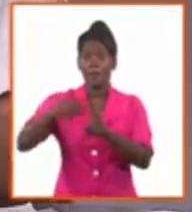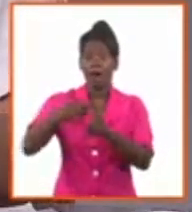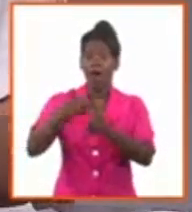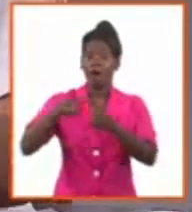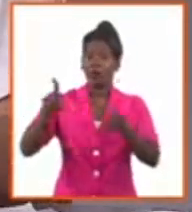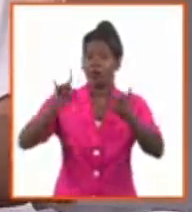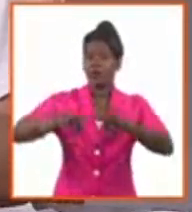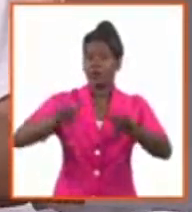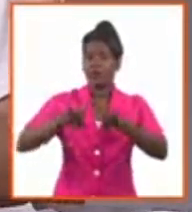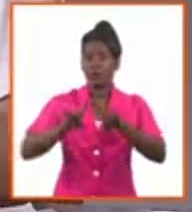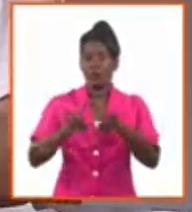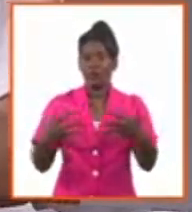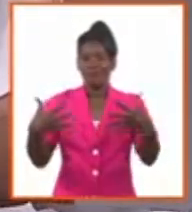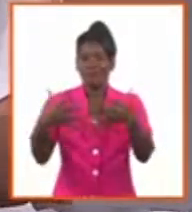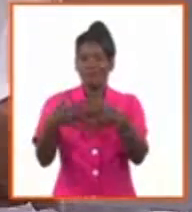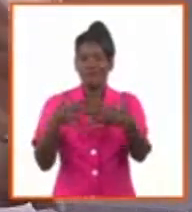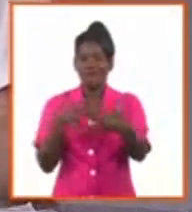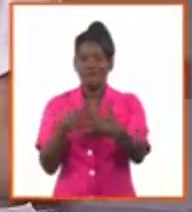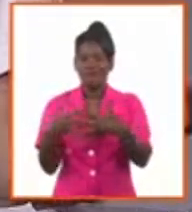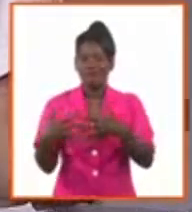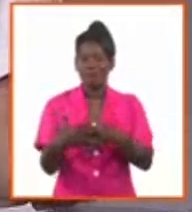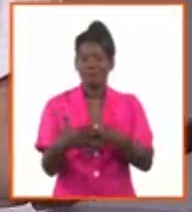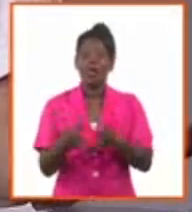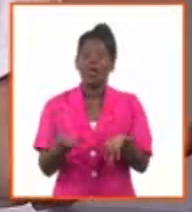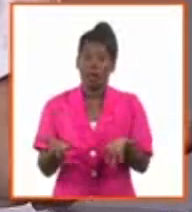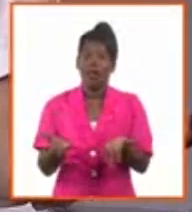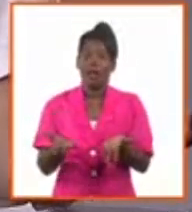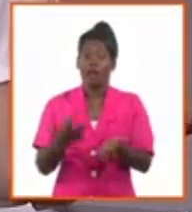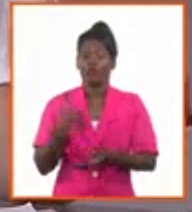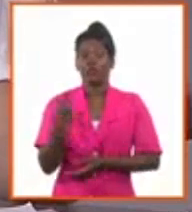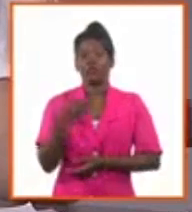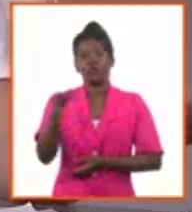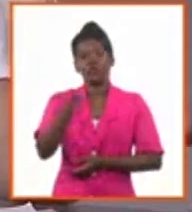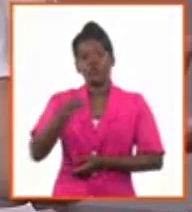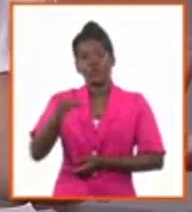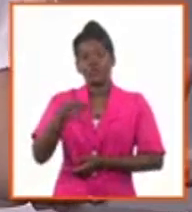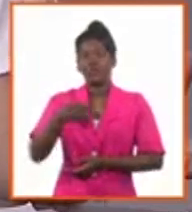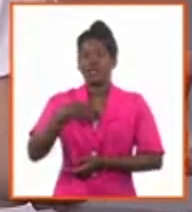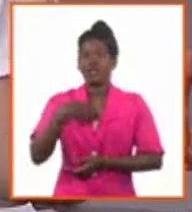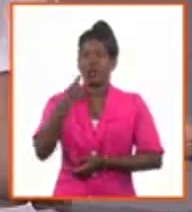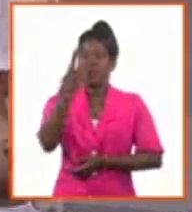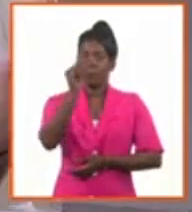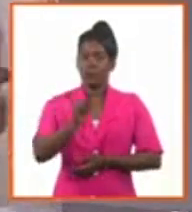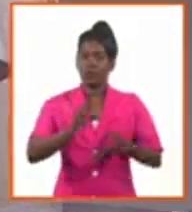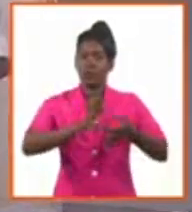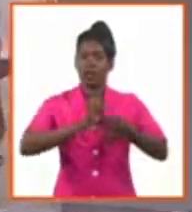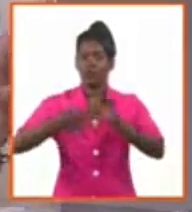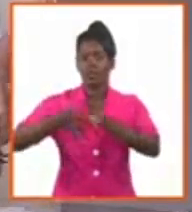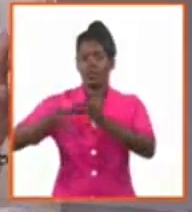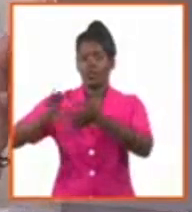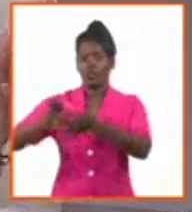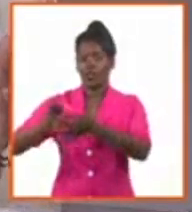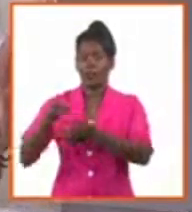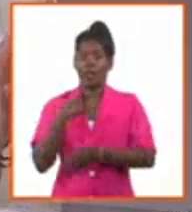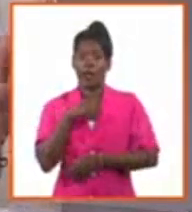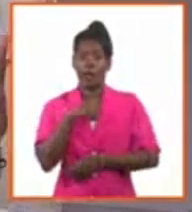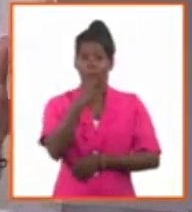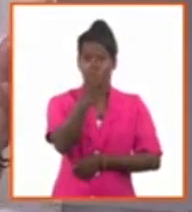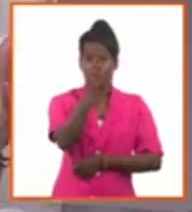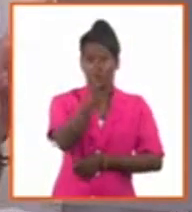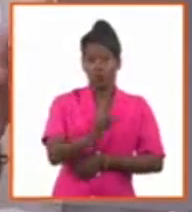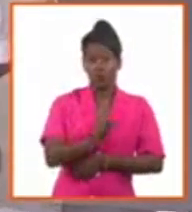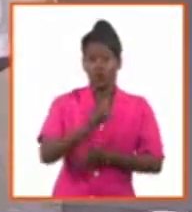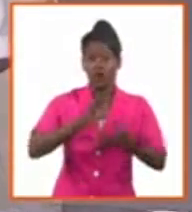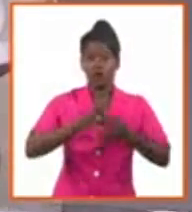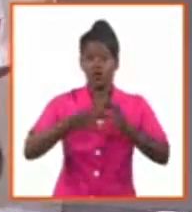estructuras alternativas que se organizaron por municipio, podía haber un coordinador municipal de tareas de impacto, tanto de ciencias médicas,